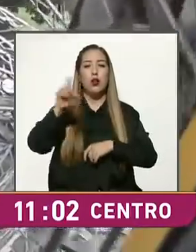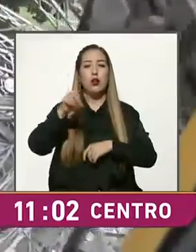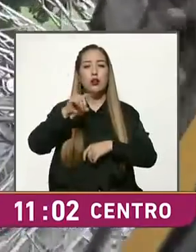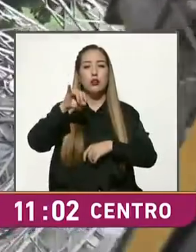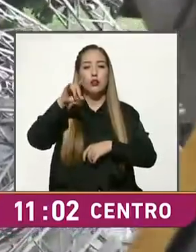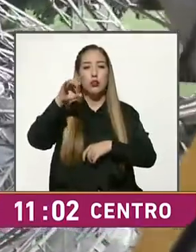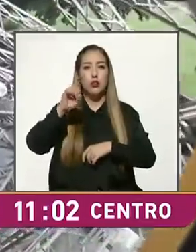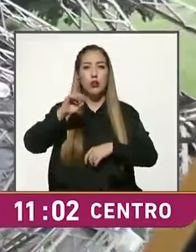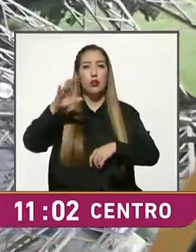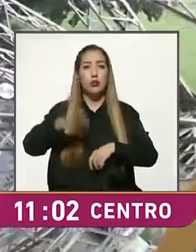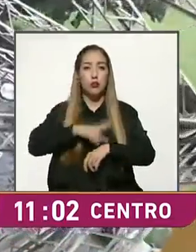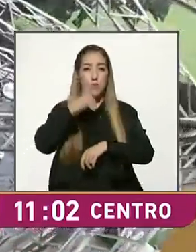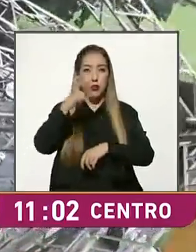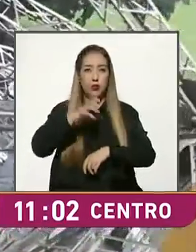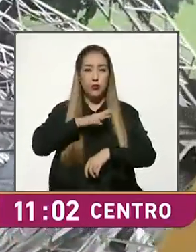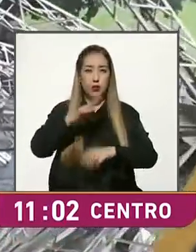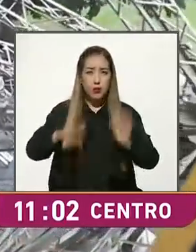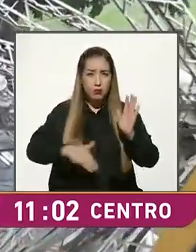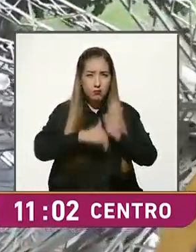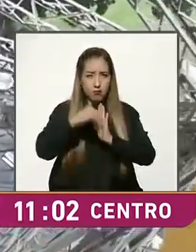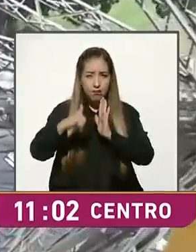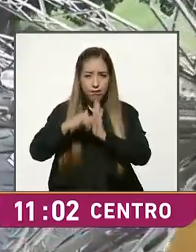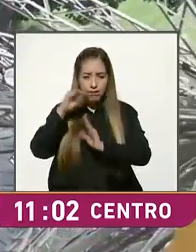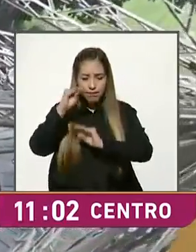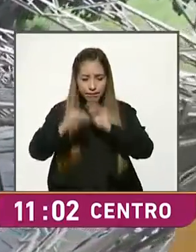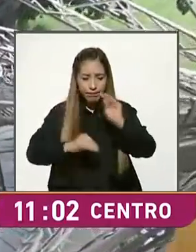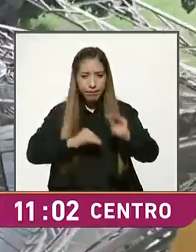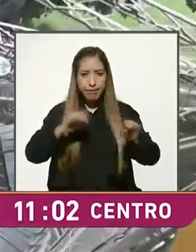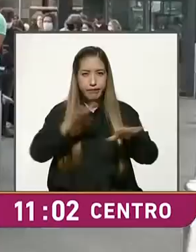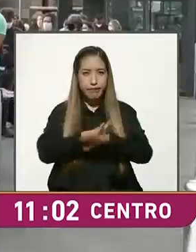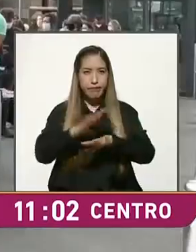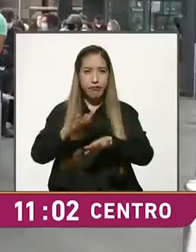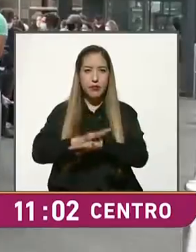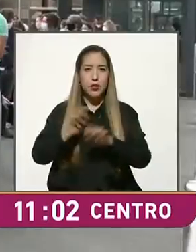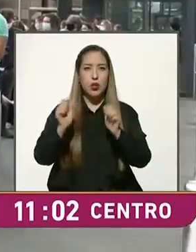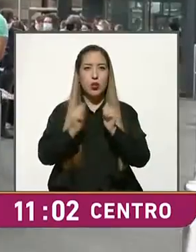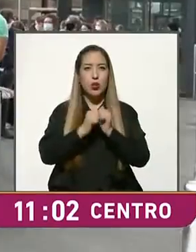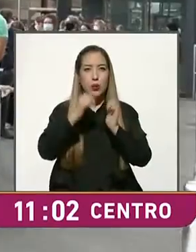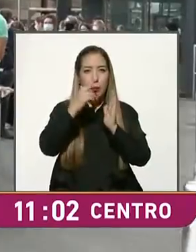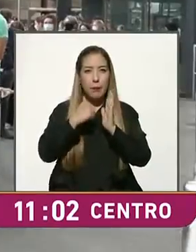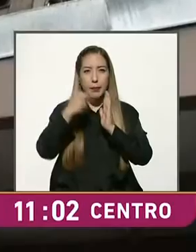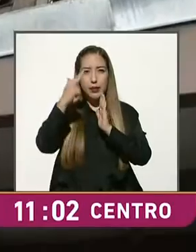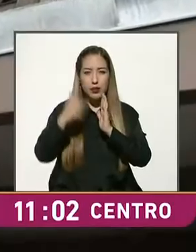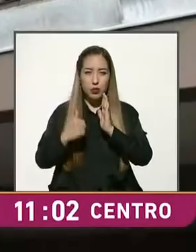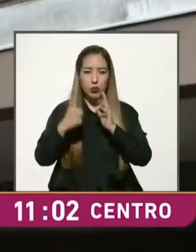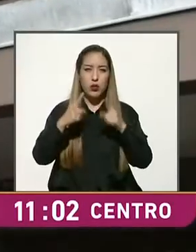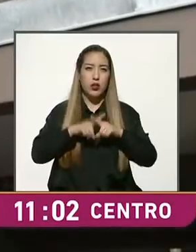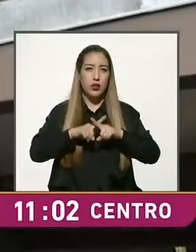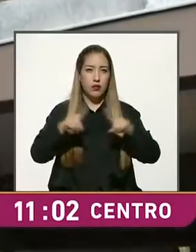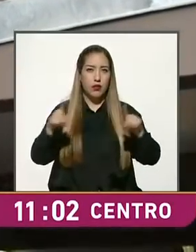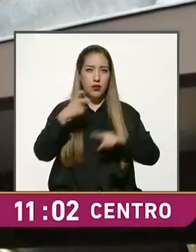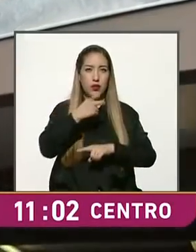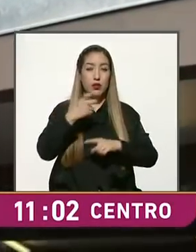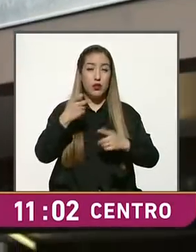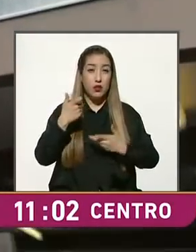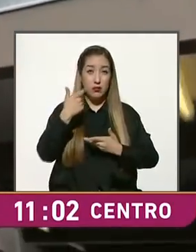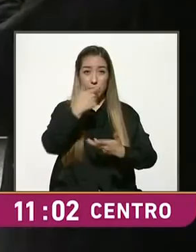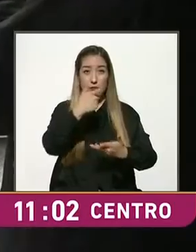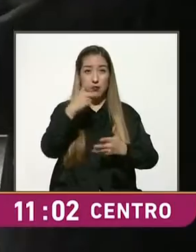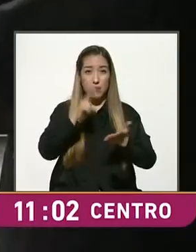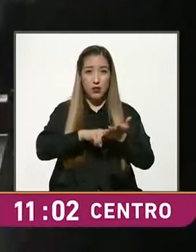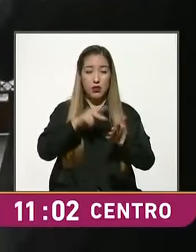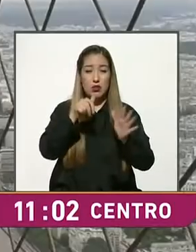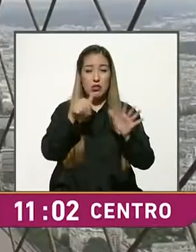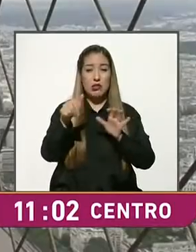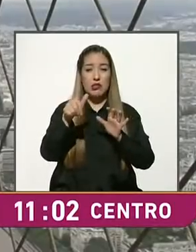esto se llevará a cabo una reparación que consistirá en un recubrimiento con pintura cosmética que tendrá un costo de 60 millones